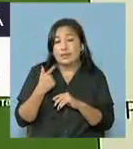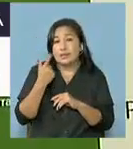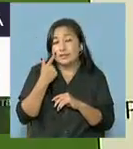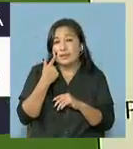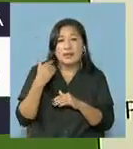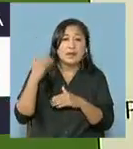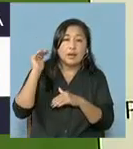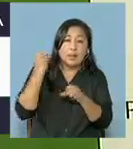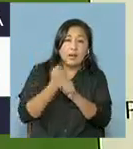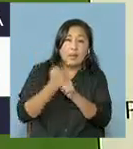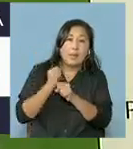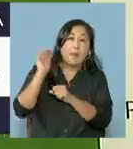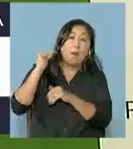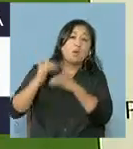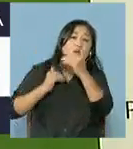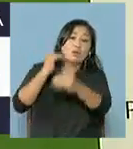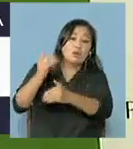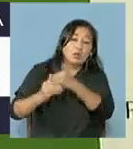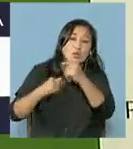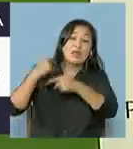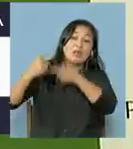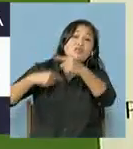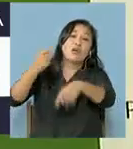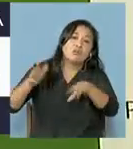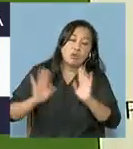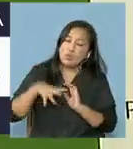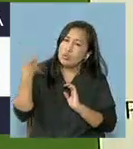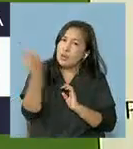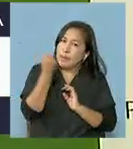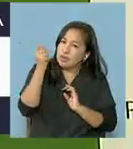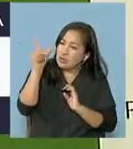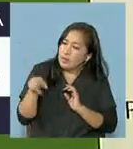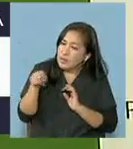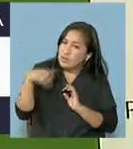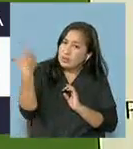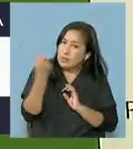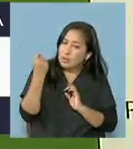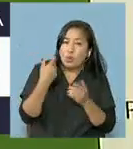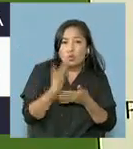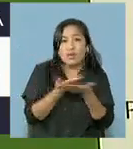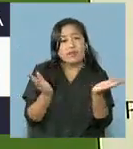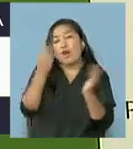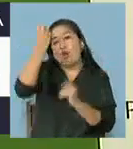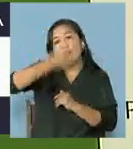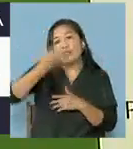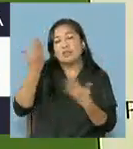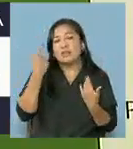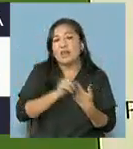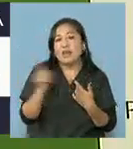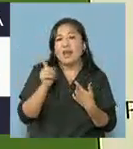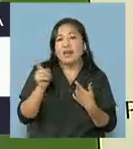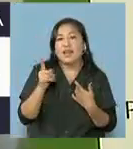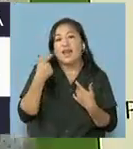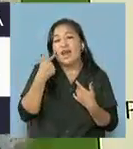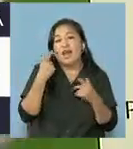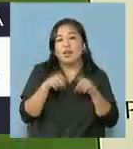Banco de Desarrollo. Anteriormente, bueno, tiene una trayectoria muy importante, Pablo, así que hoy ya lo presentamos oficialmente a la Cámara